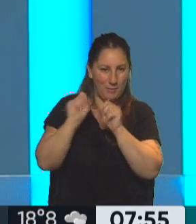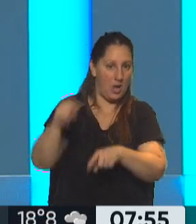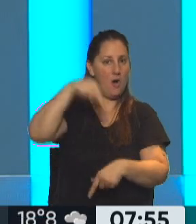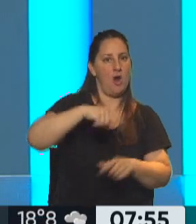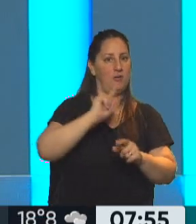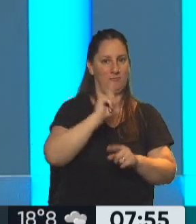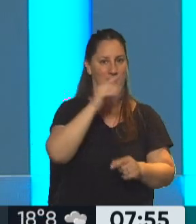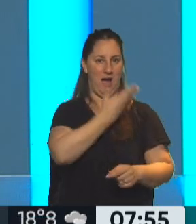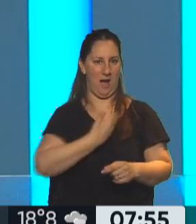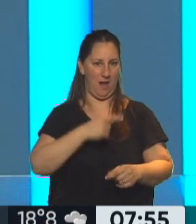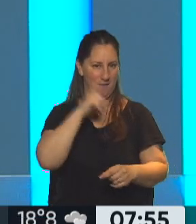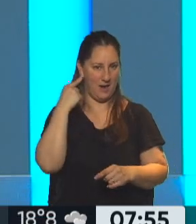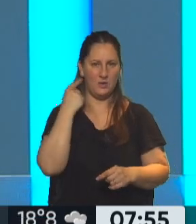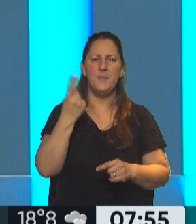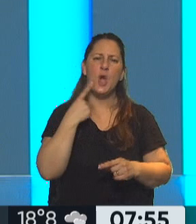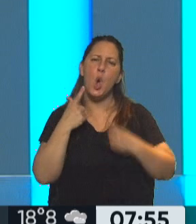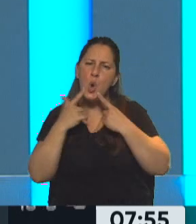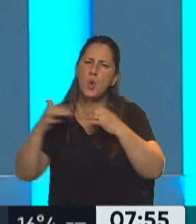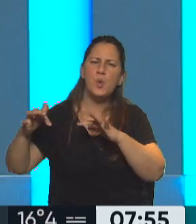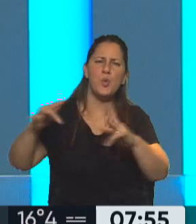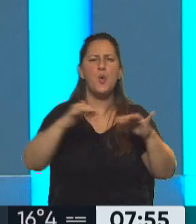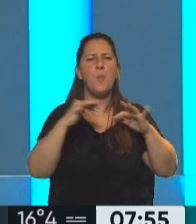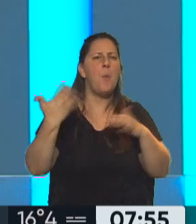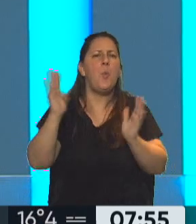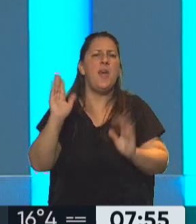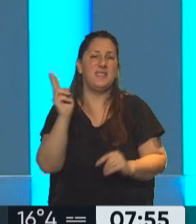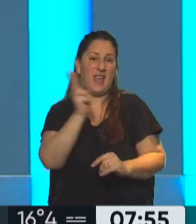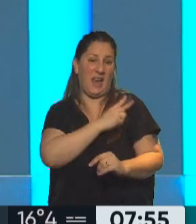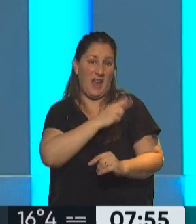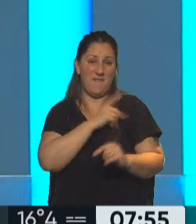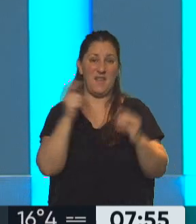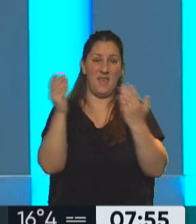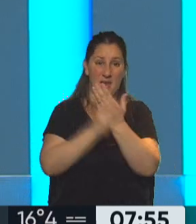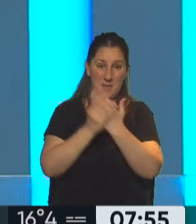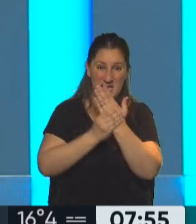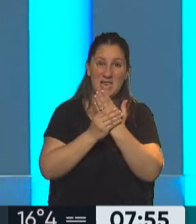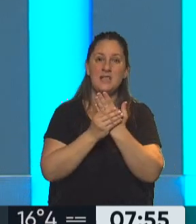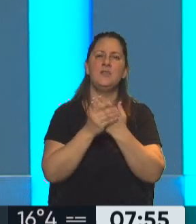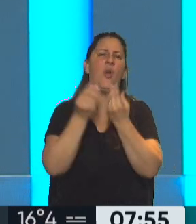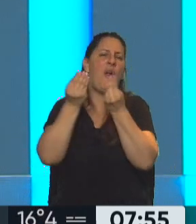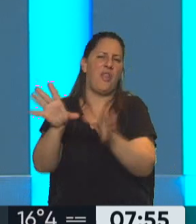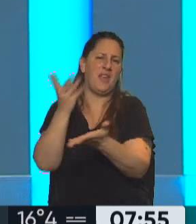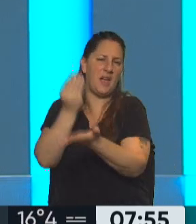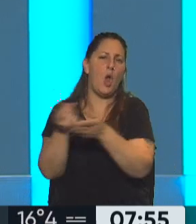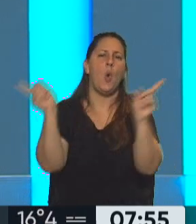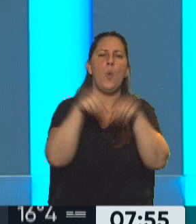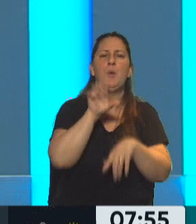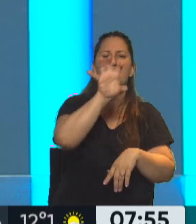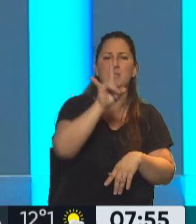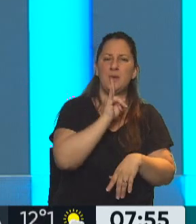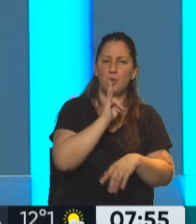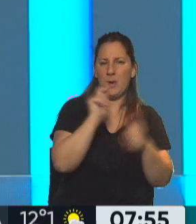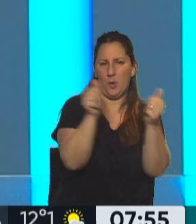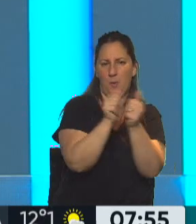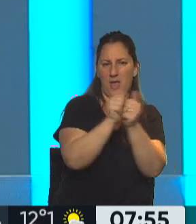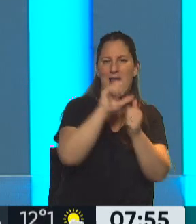las últimas horas hubo algunas versiones sobre la posibilidad de que el jefe del gabinete Deje su cargo vuelva a la provincia de tucumán para acompañar Osvaldo ojaldo